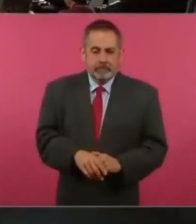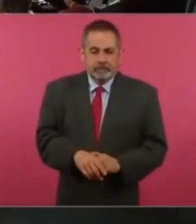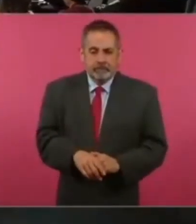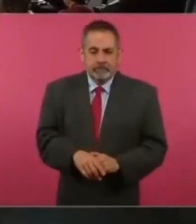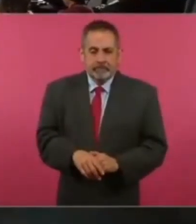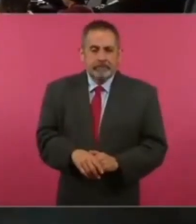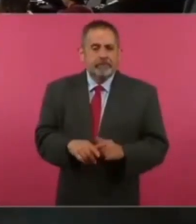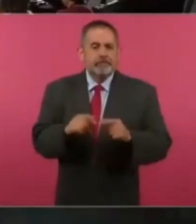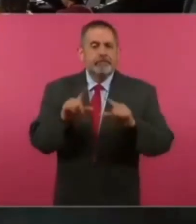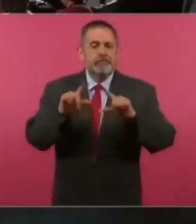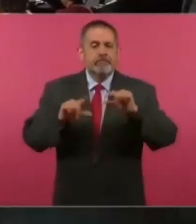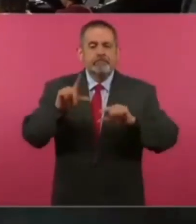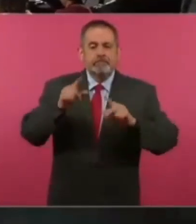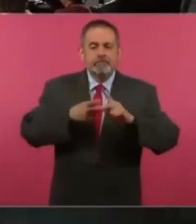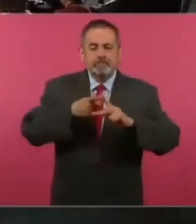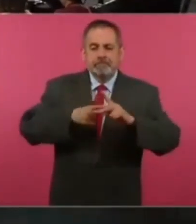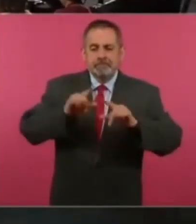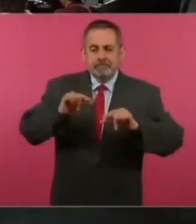La gráfica